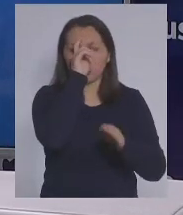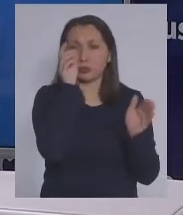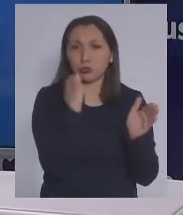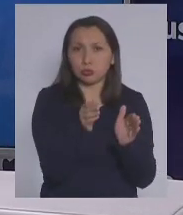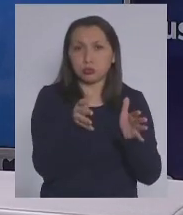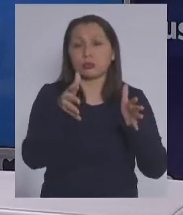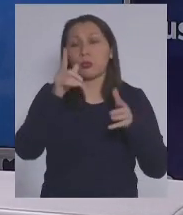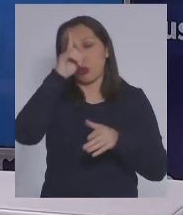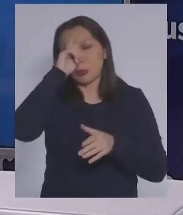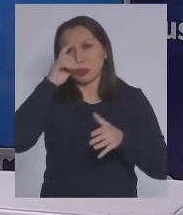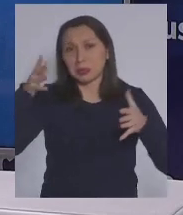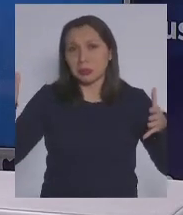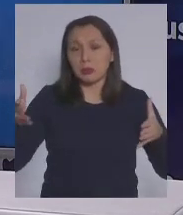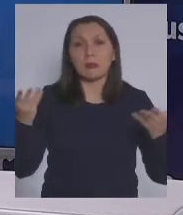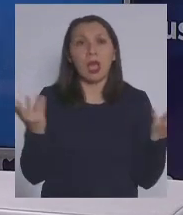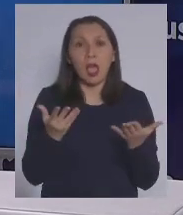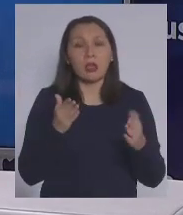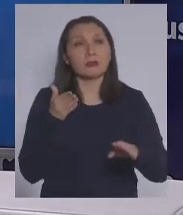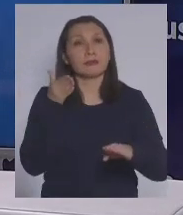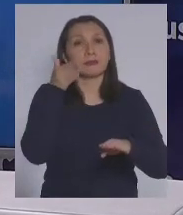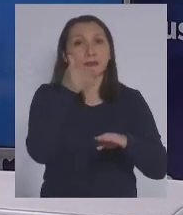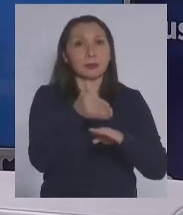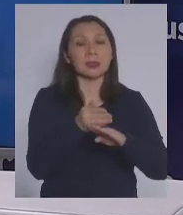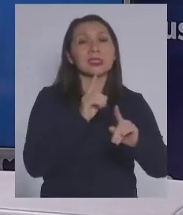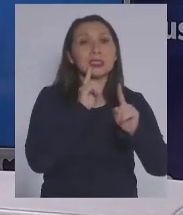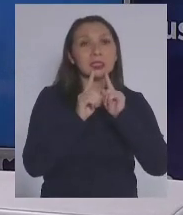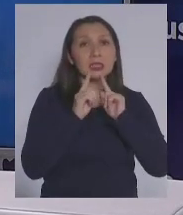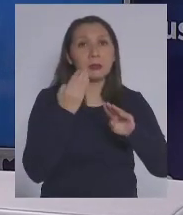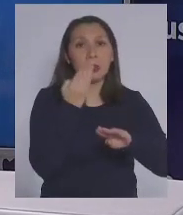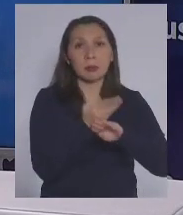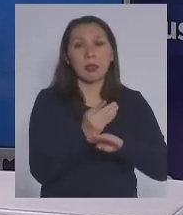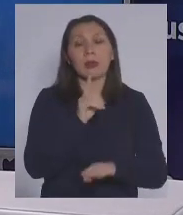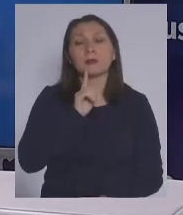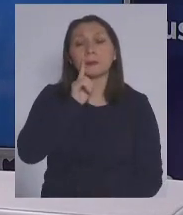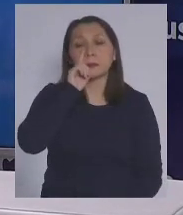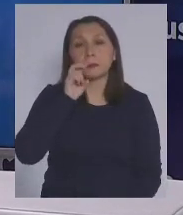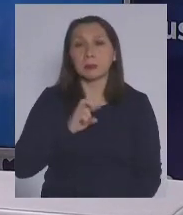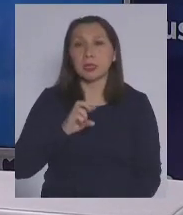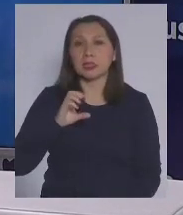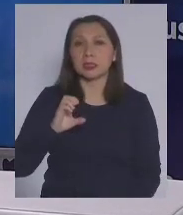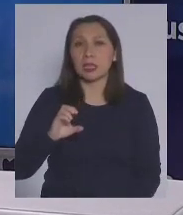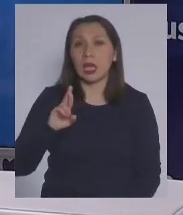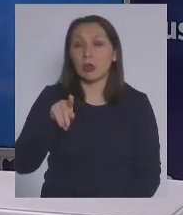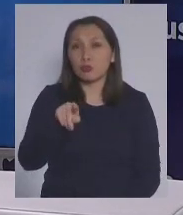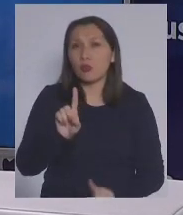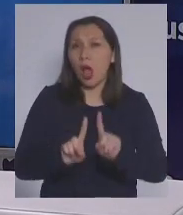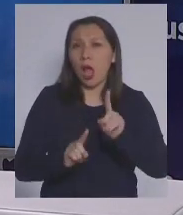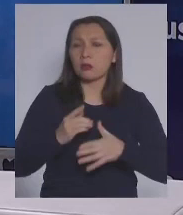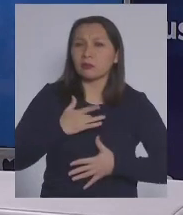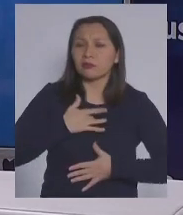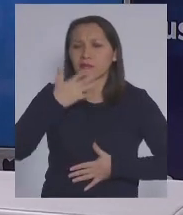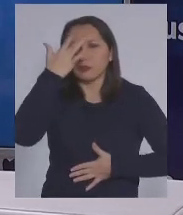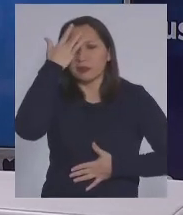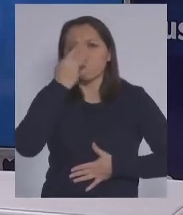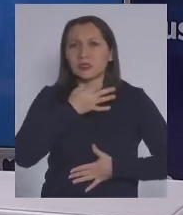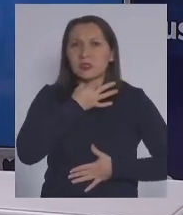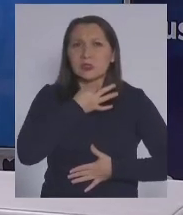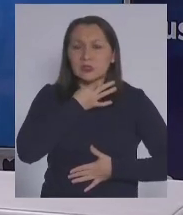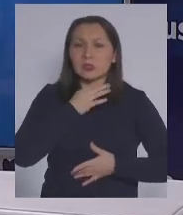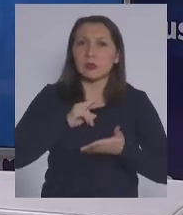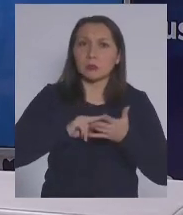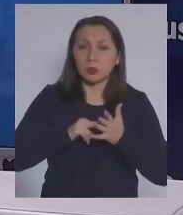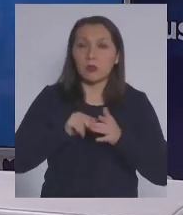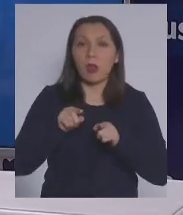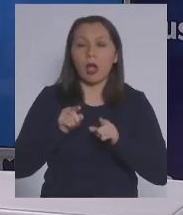salud para realizarse los exámenes por pcr en caso de presentar alguno de los síntomas que para